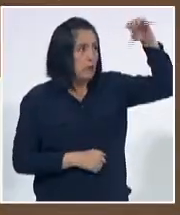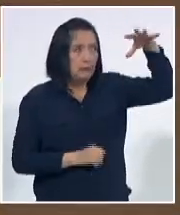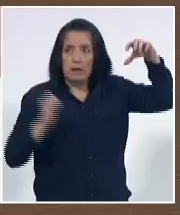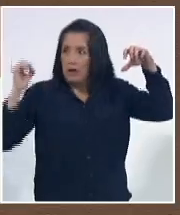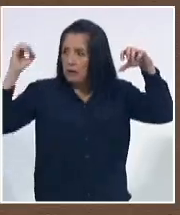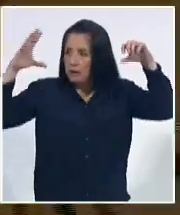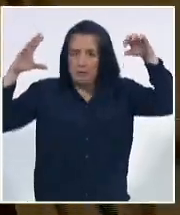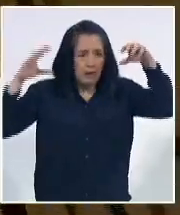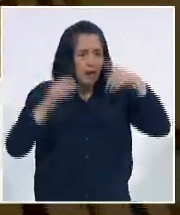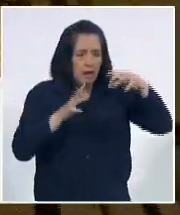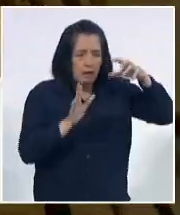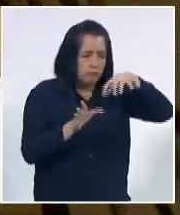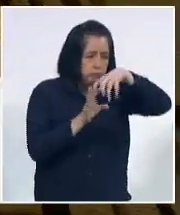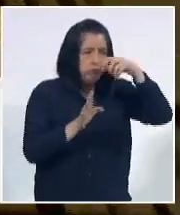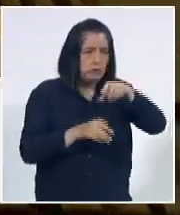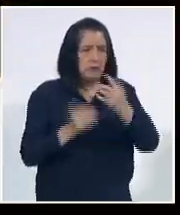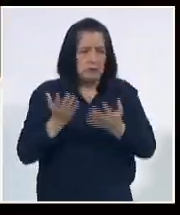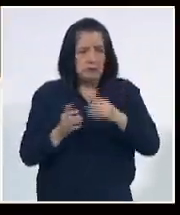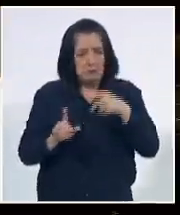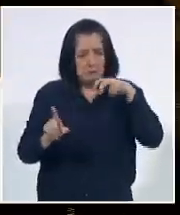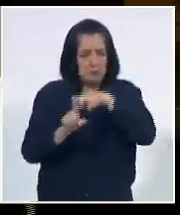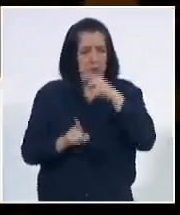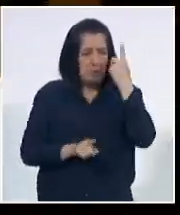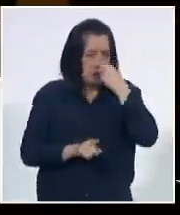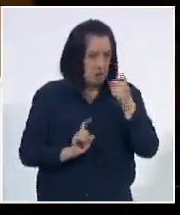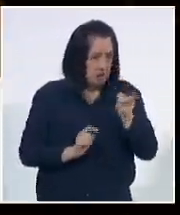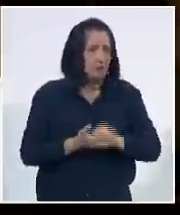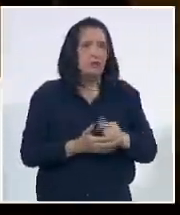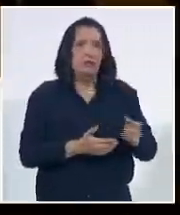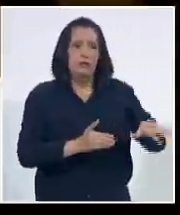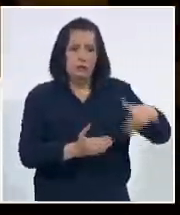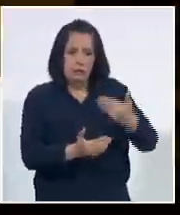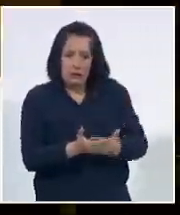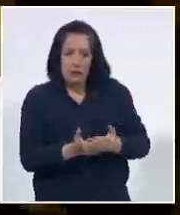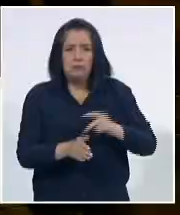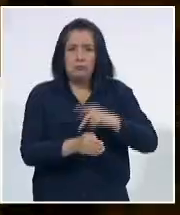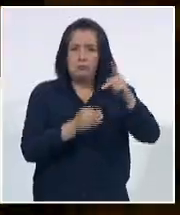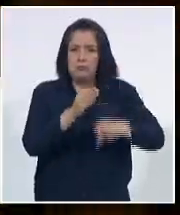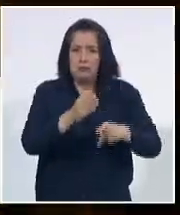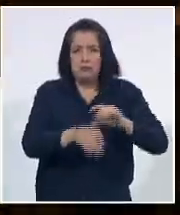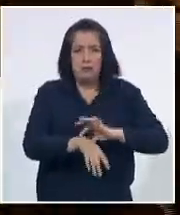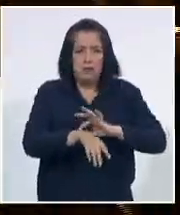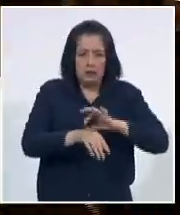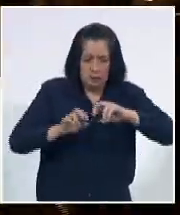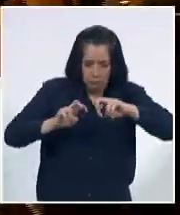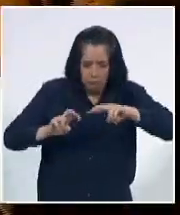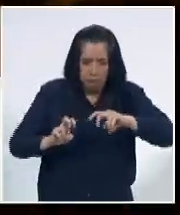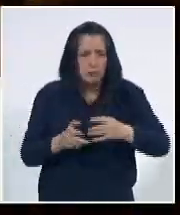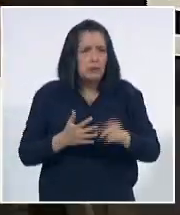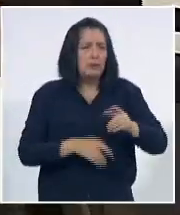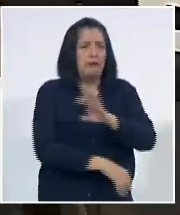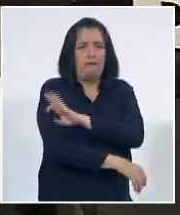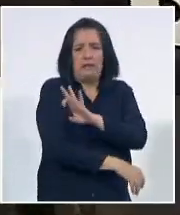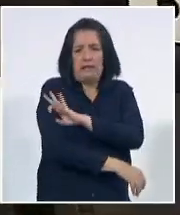registrado el ataque y el rostro del asesino. Hasta el lugar acudieron peritos de criminalística y el fiscal de turno para las investigaciones